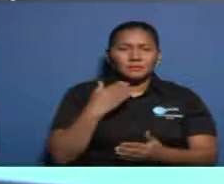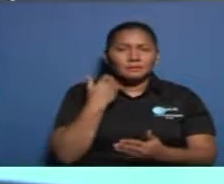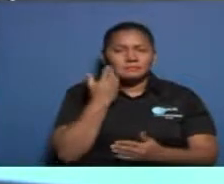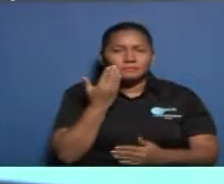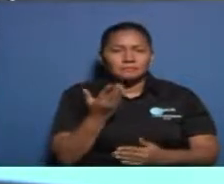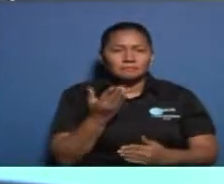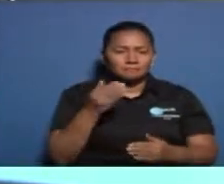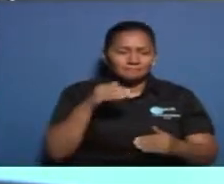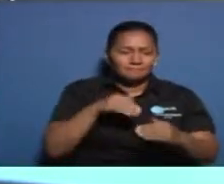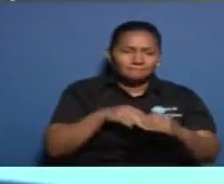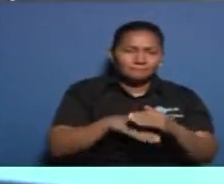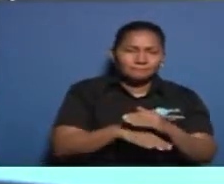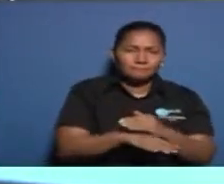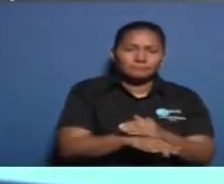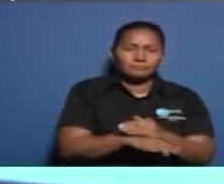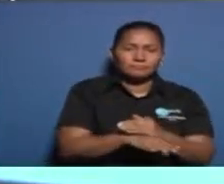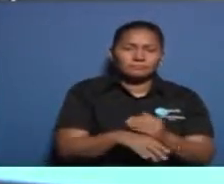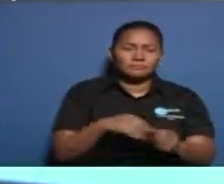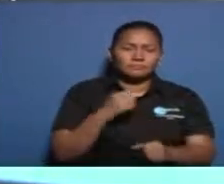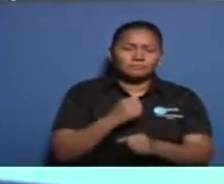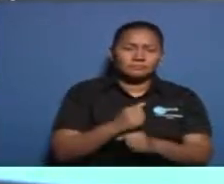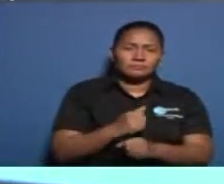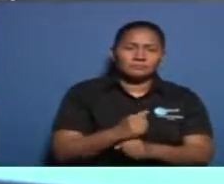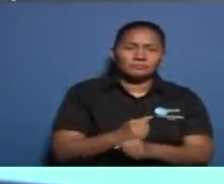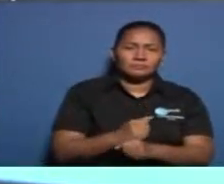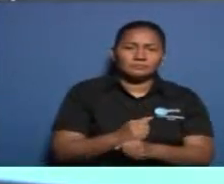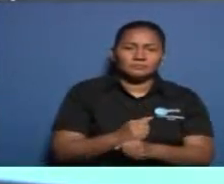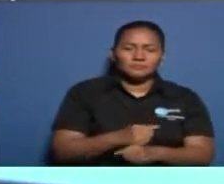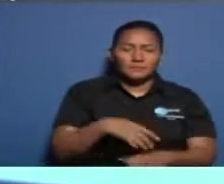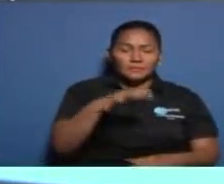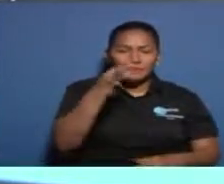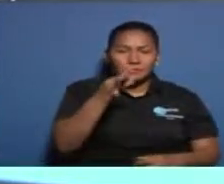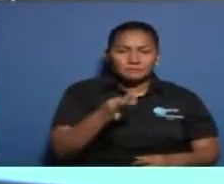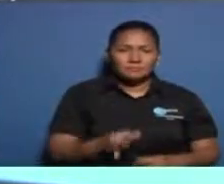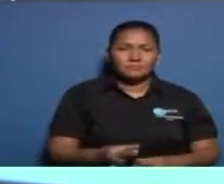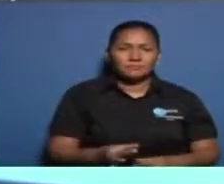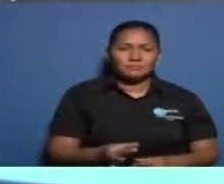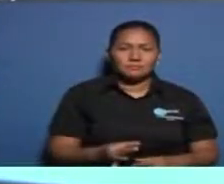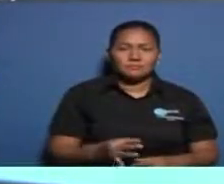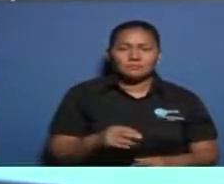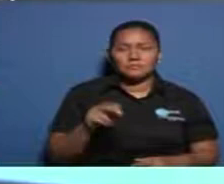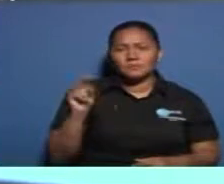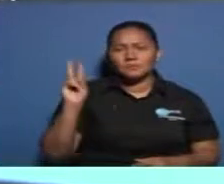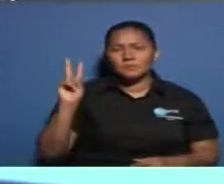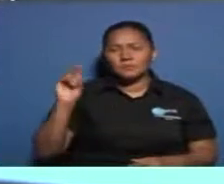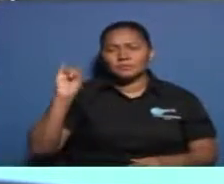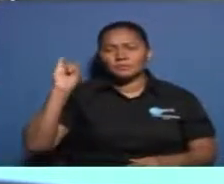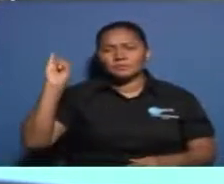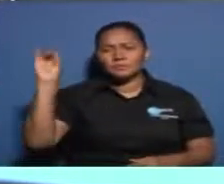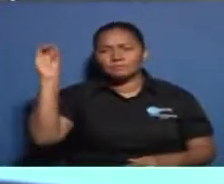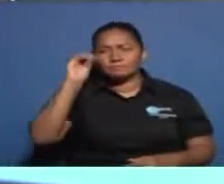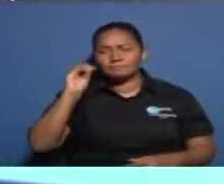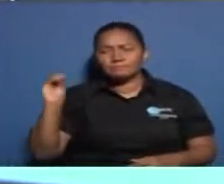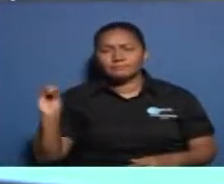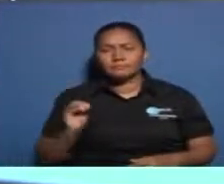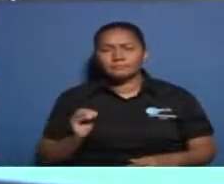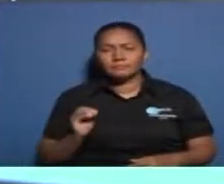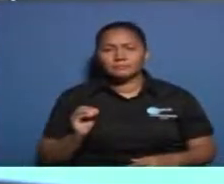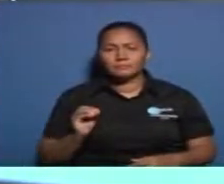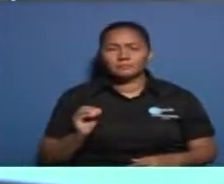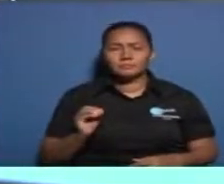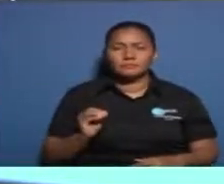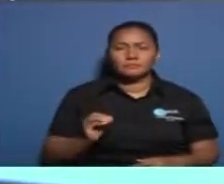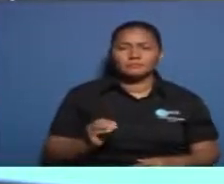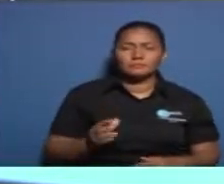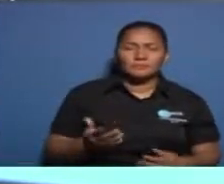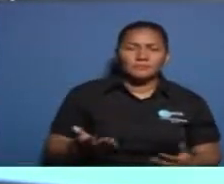en los casos de los puestos de toma de decisión en panamá 21 por ciento de las mujeres solamente ocupan los puestos de toma de